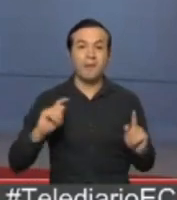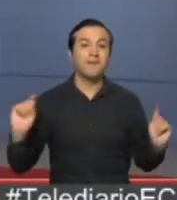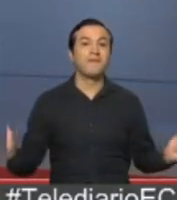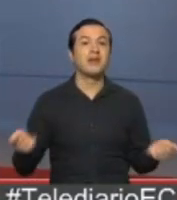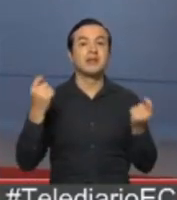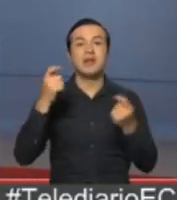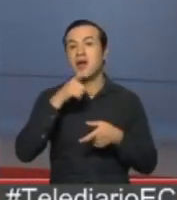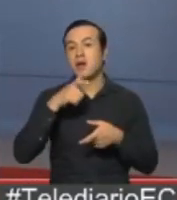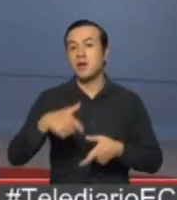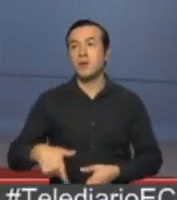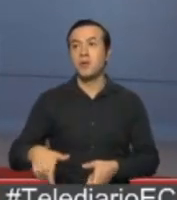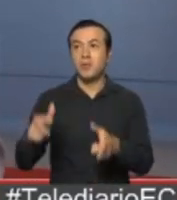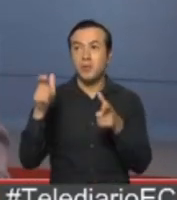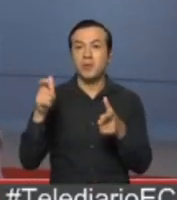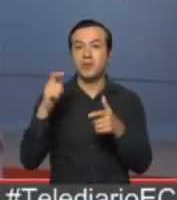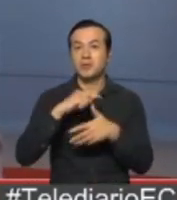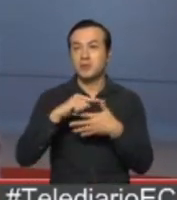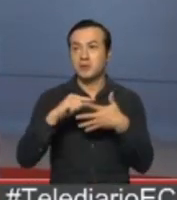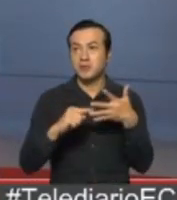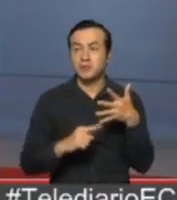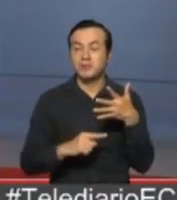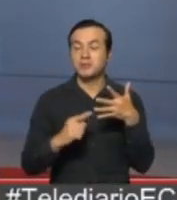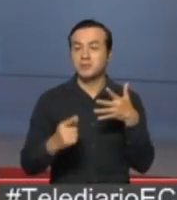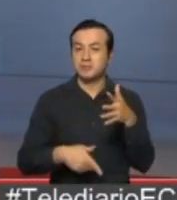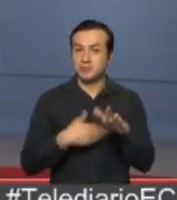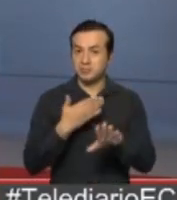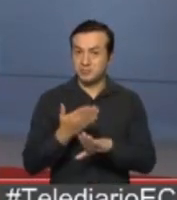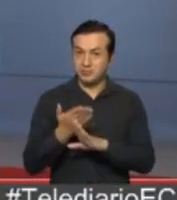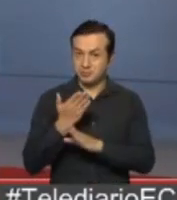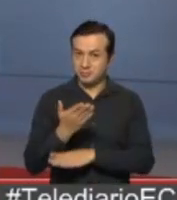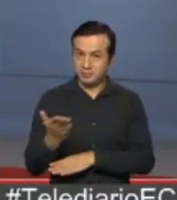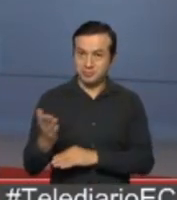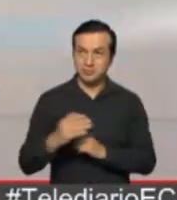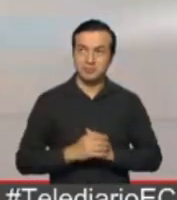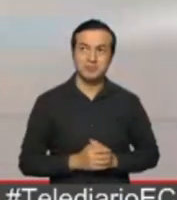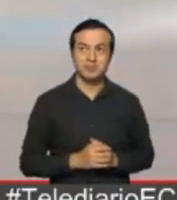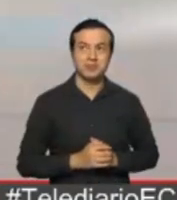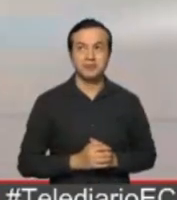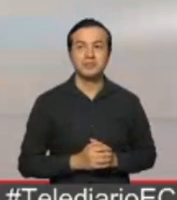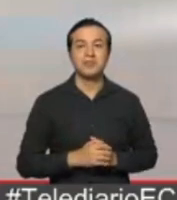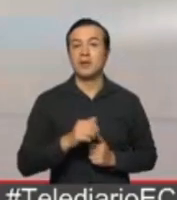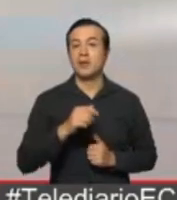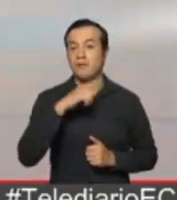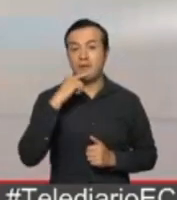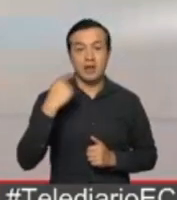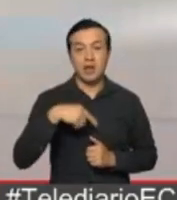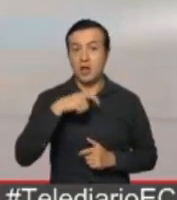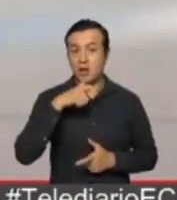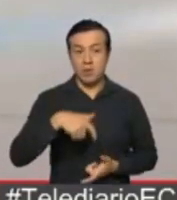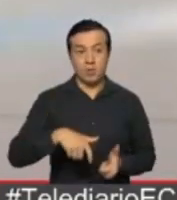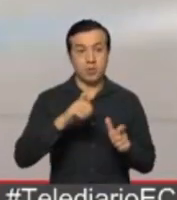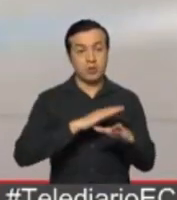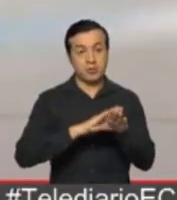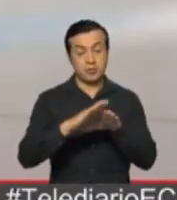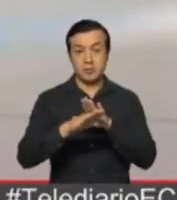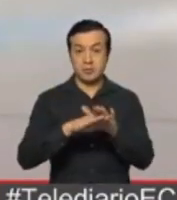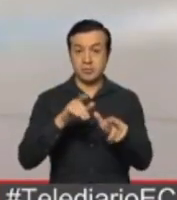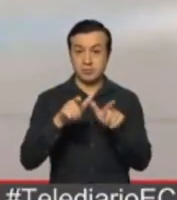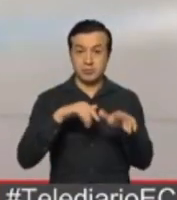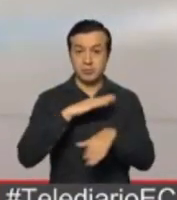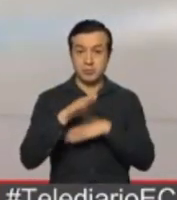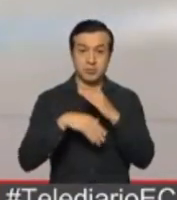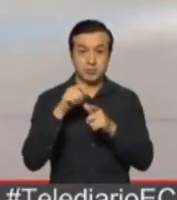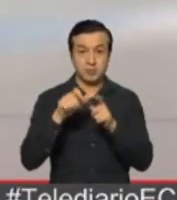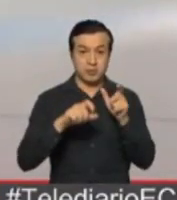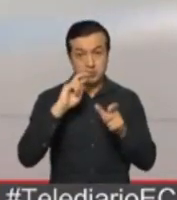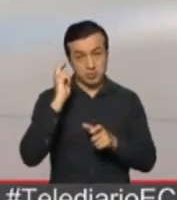de carnaval con qué alternativas nos quieren sorprender esta vez bueno en este feriado de carnaval queremos extender la invitación a todos